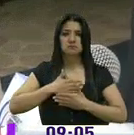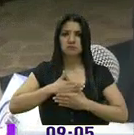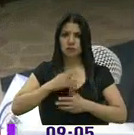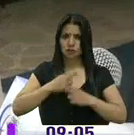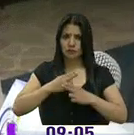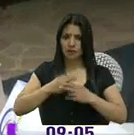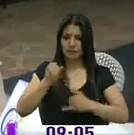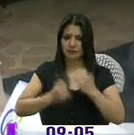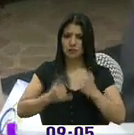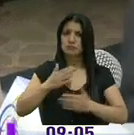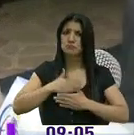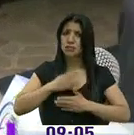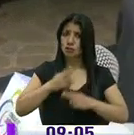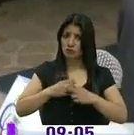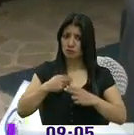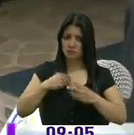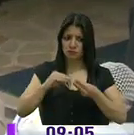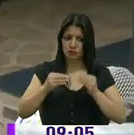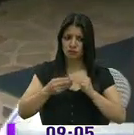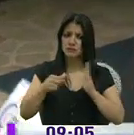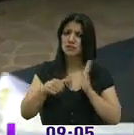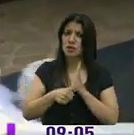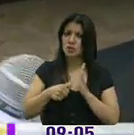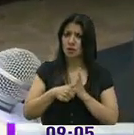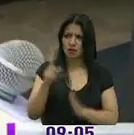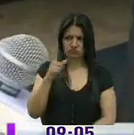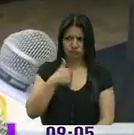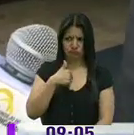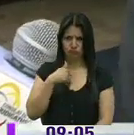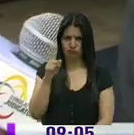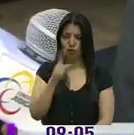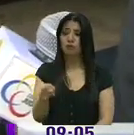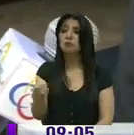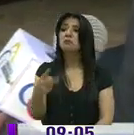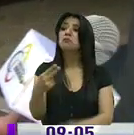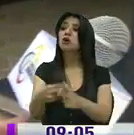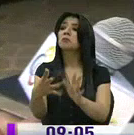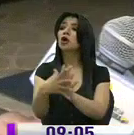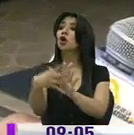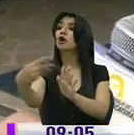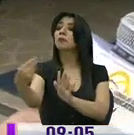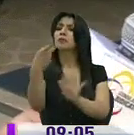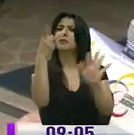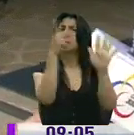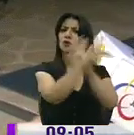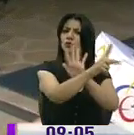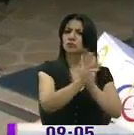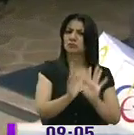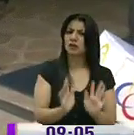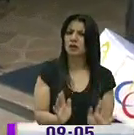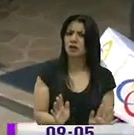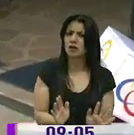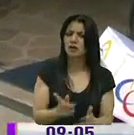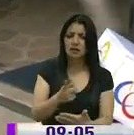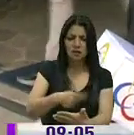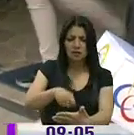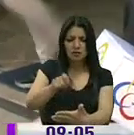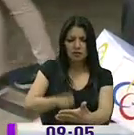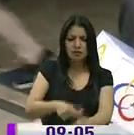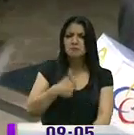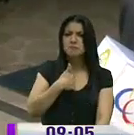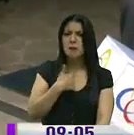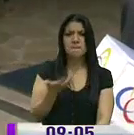y apellidos y número de cédula de identidad para presentar una denuncia cuya firma no es la